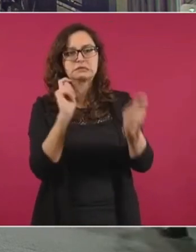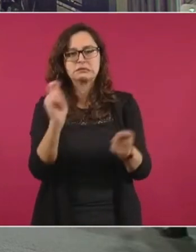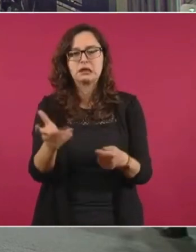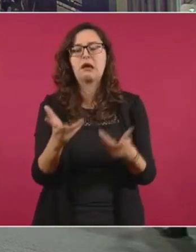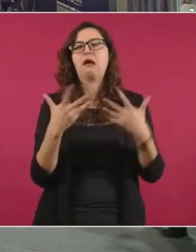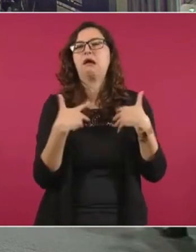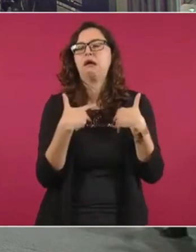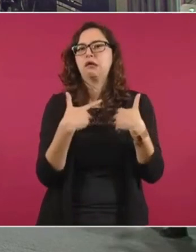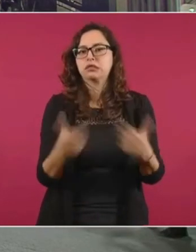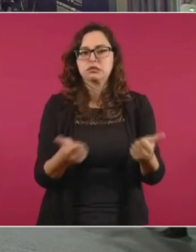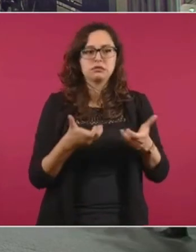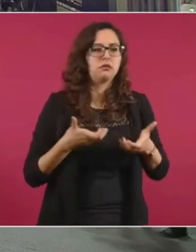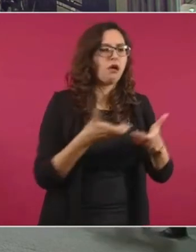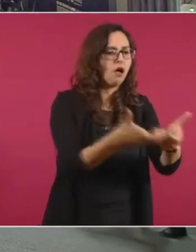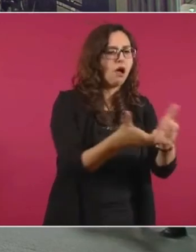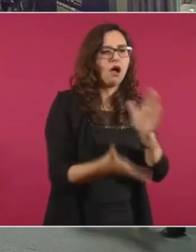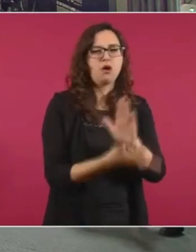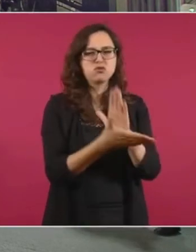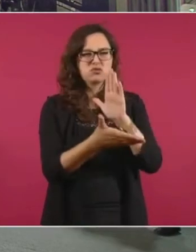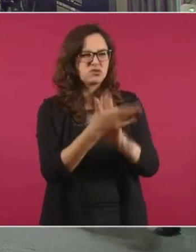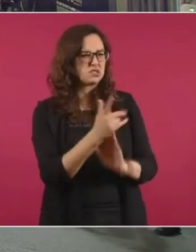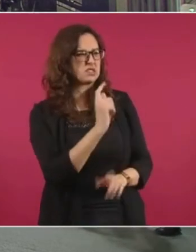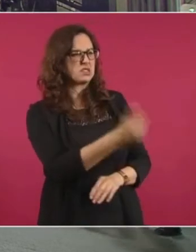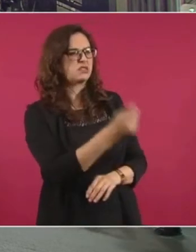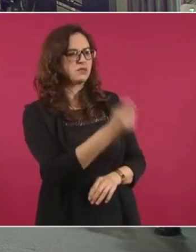viales para